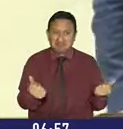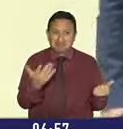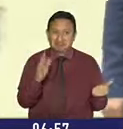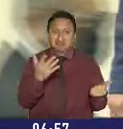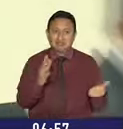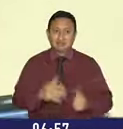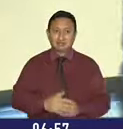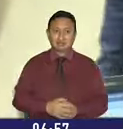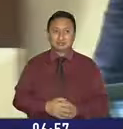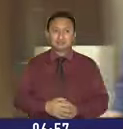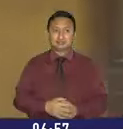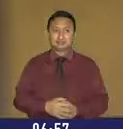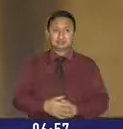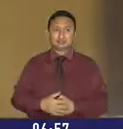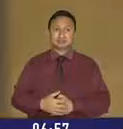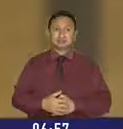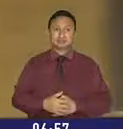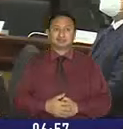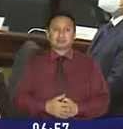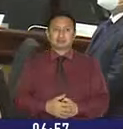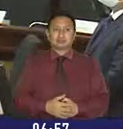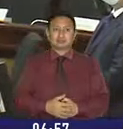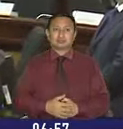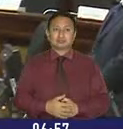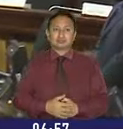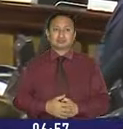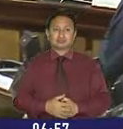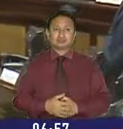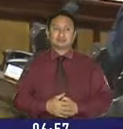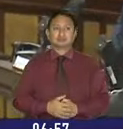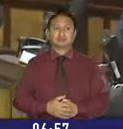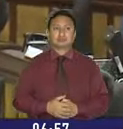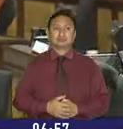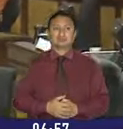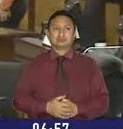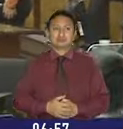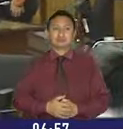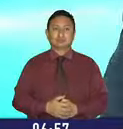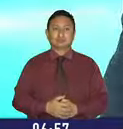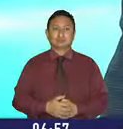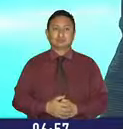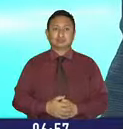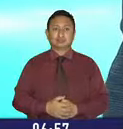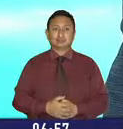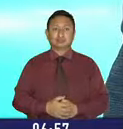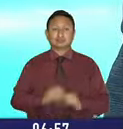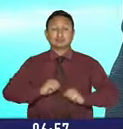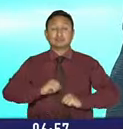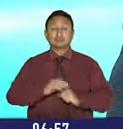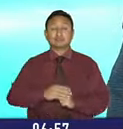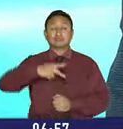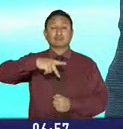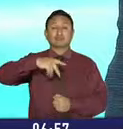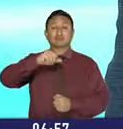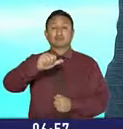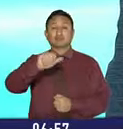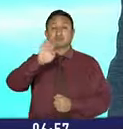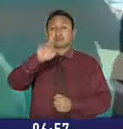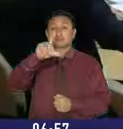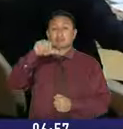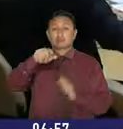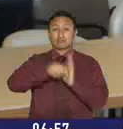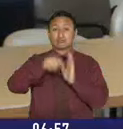Nacional. Informó Valeria Navarro. La defensa de Pablo Celi desistió, amigos, del pedido de revisión de la prisión